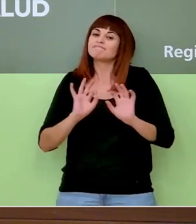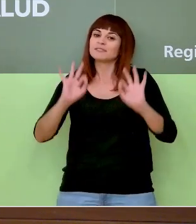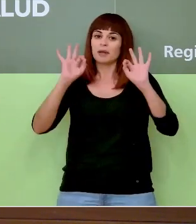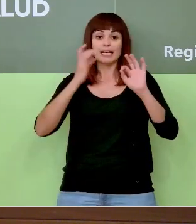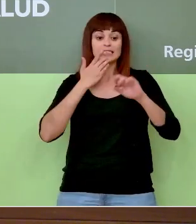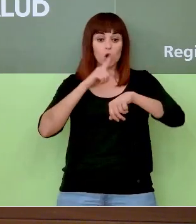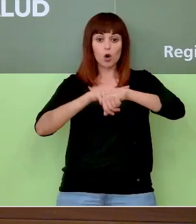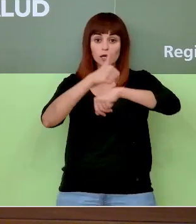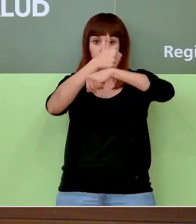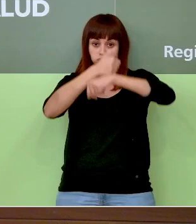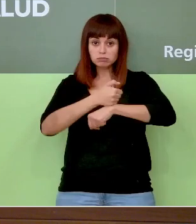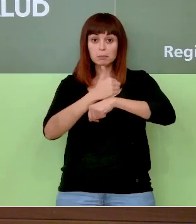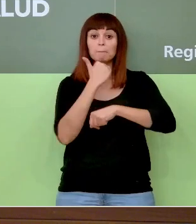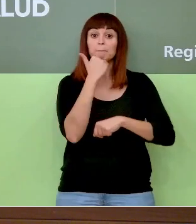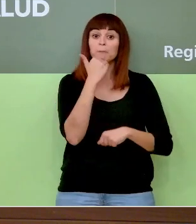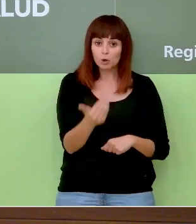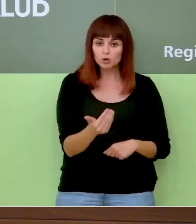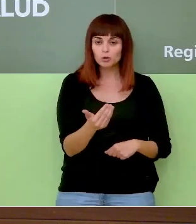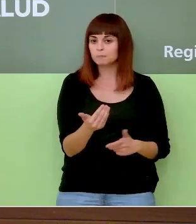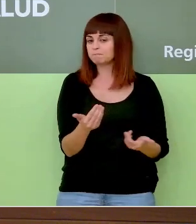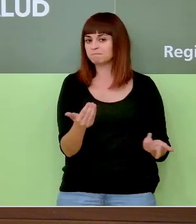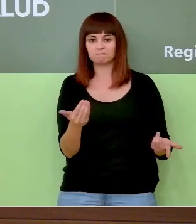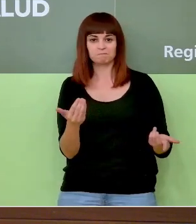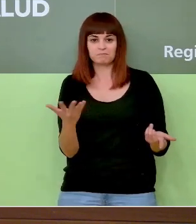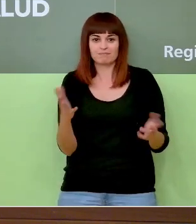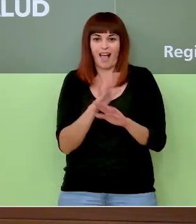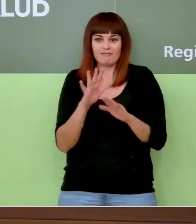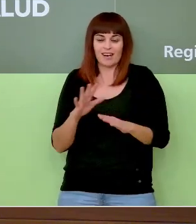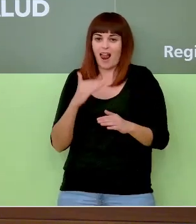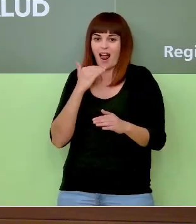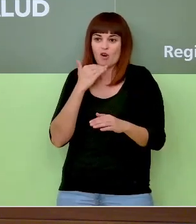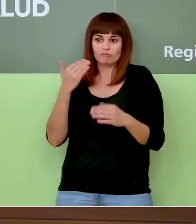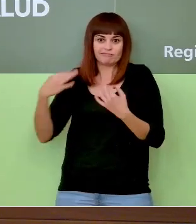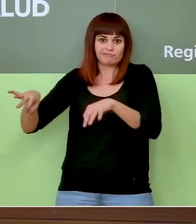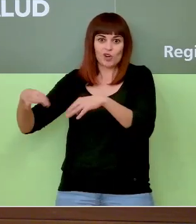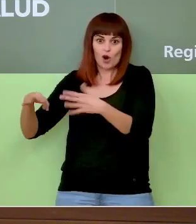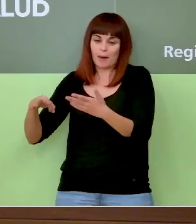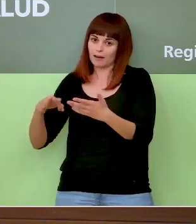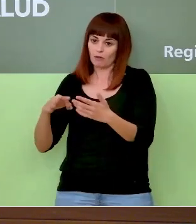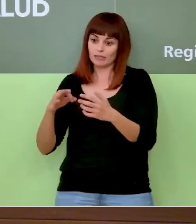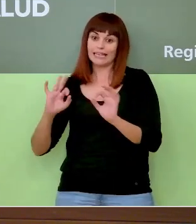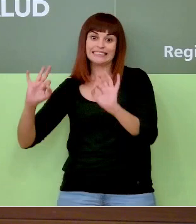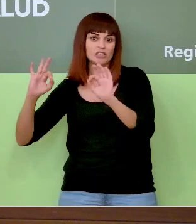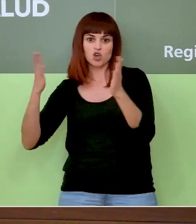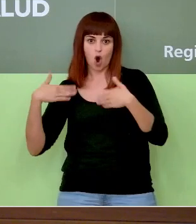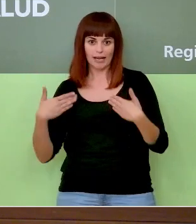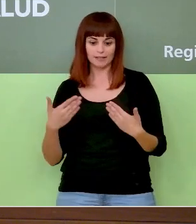un toque de queda demasiado pronto, al final el salvoconducto pasa a ser lo ordinario y eso no debe ser. Al final los toques de